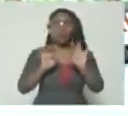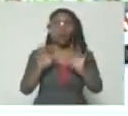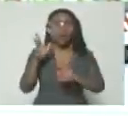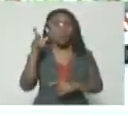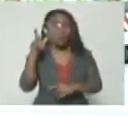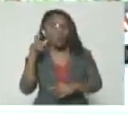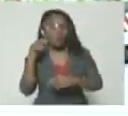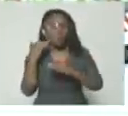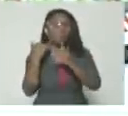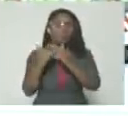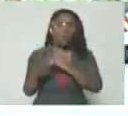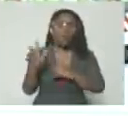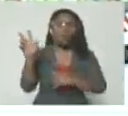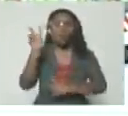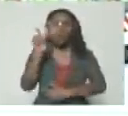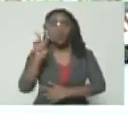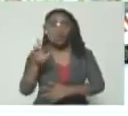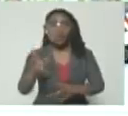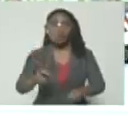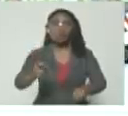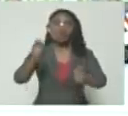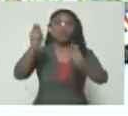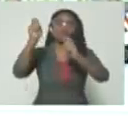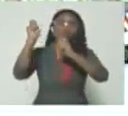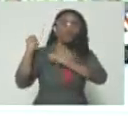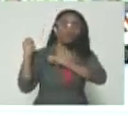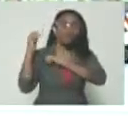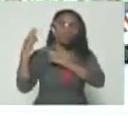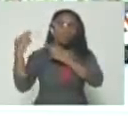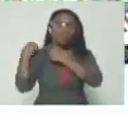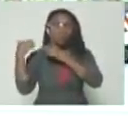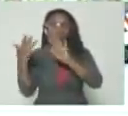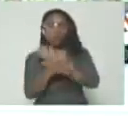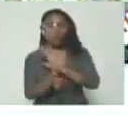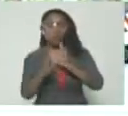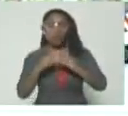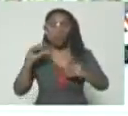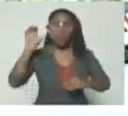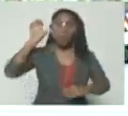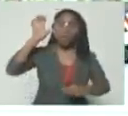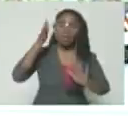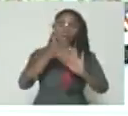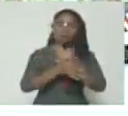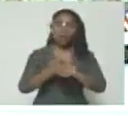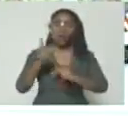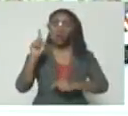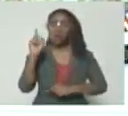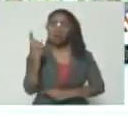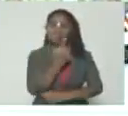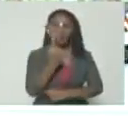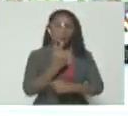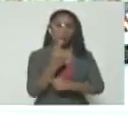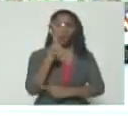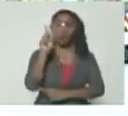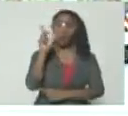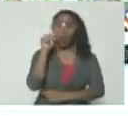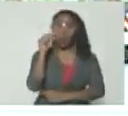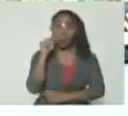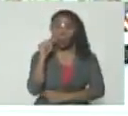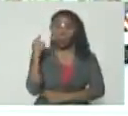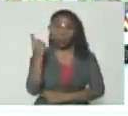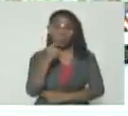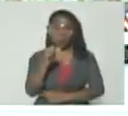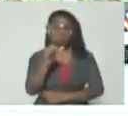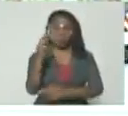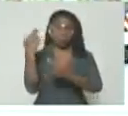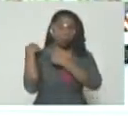mensaje, Venezuela asumió el compromiso, y es todo un país, ¿no? No es un hombre, no es